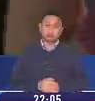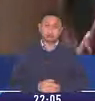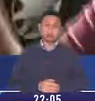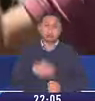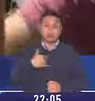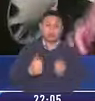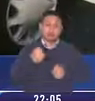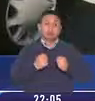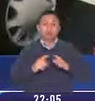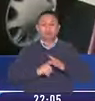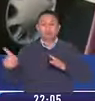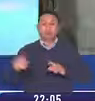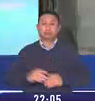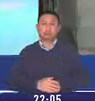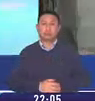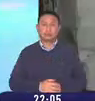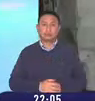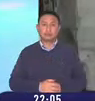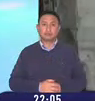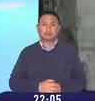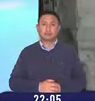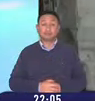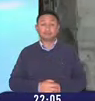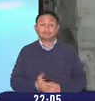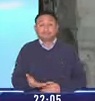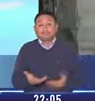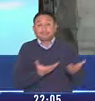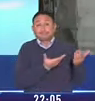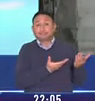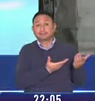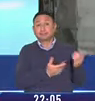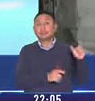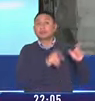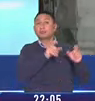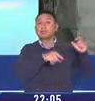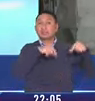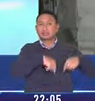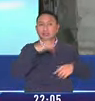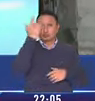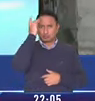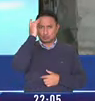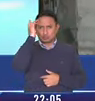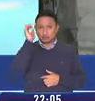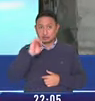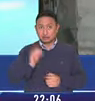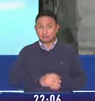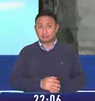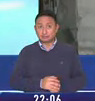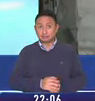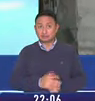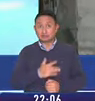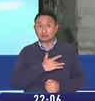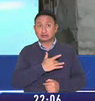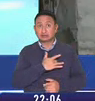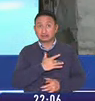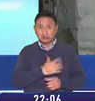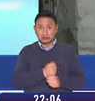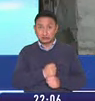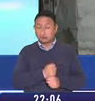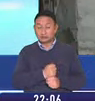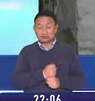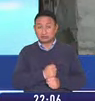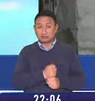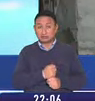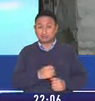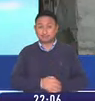ella salió corriendo para abajo. Las obvias razones mantienen a los vecinos con alta preocupación y sensación de inseguridad. Y